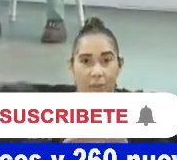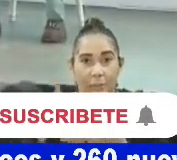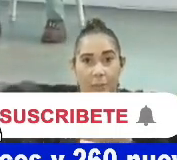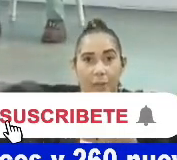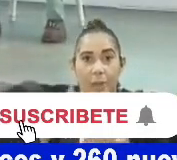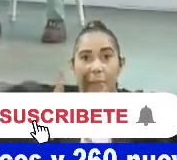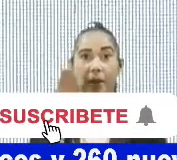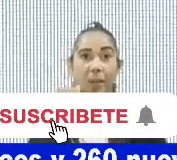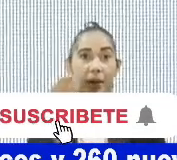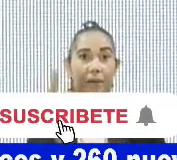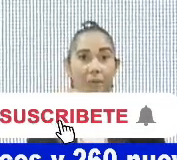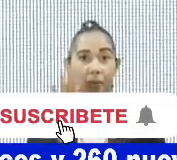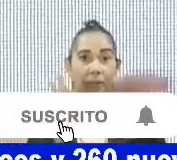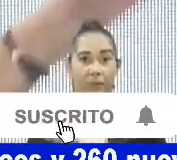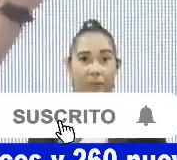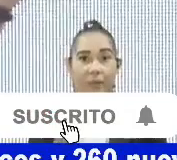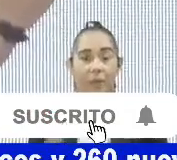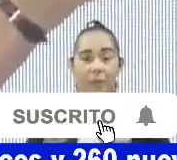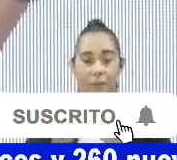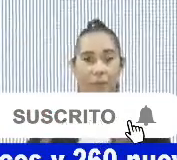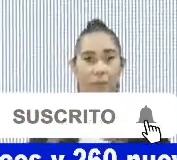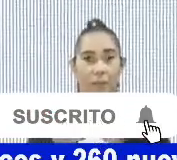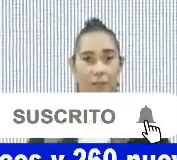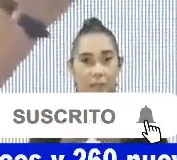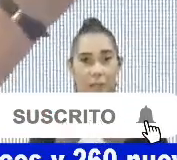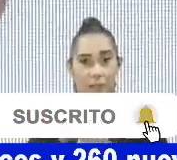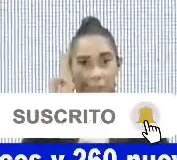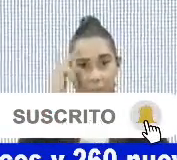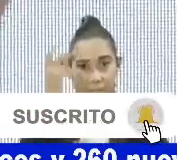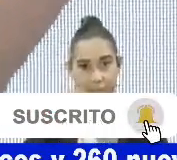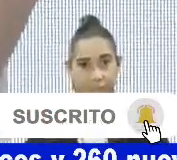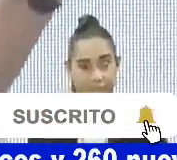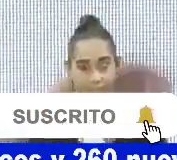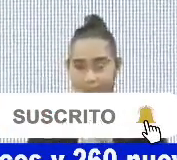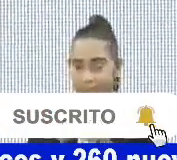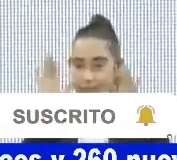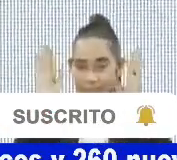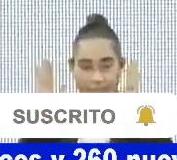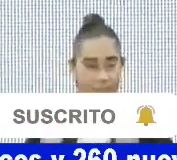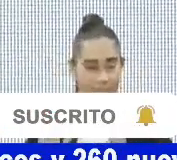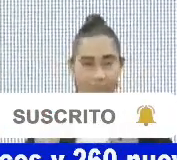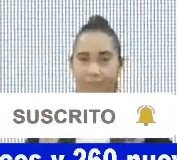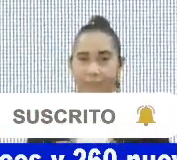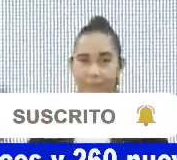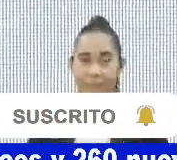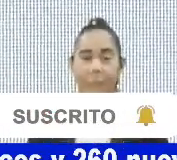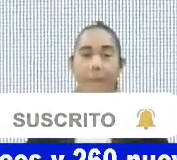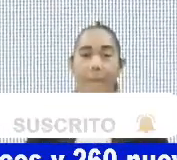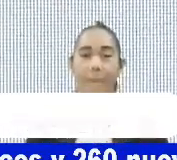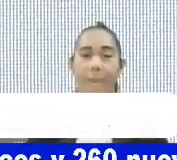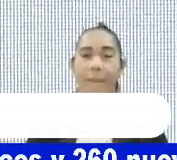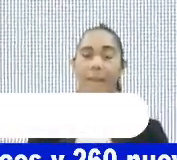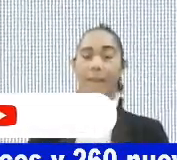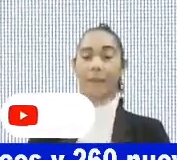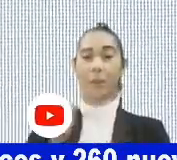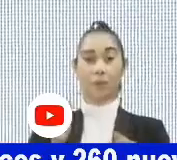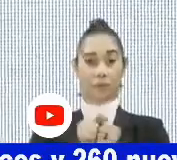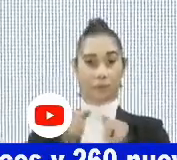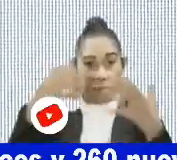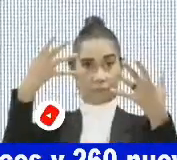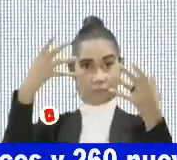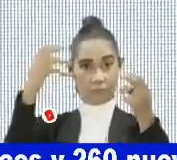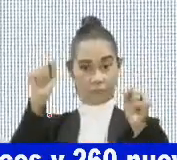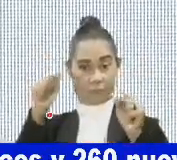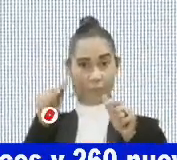programa 1424 del Gabinete de Políticas Sociales, un trabajo excelente con su presidente